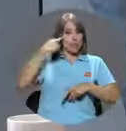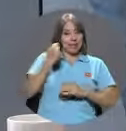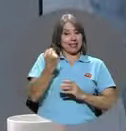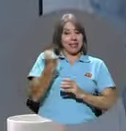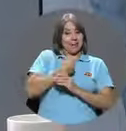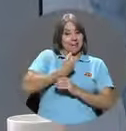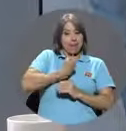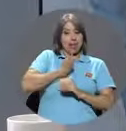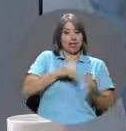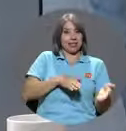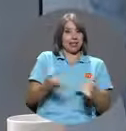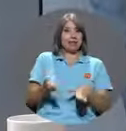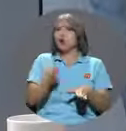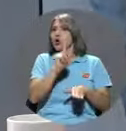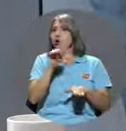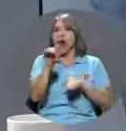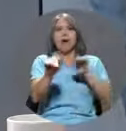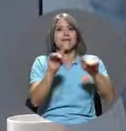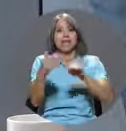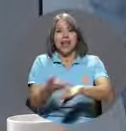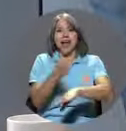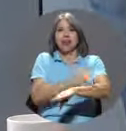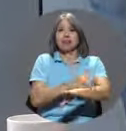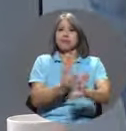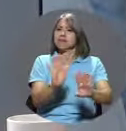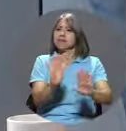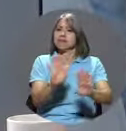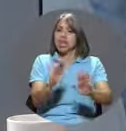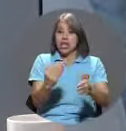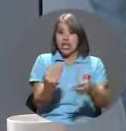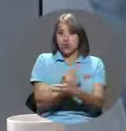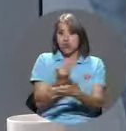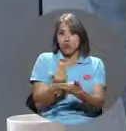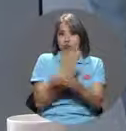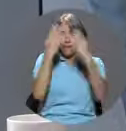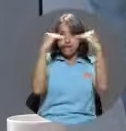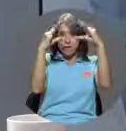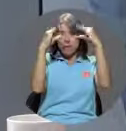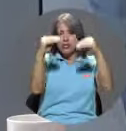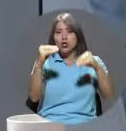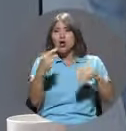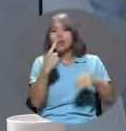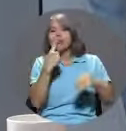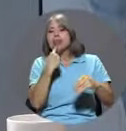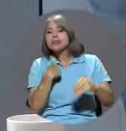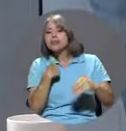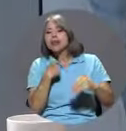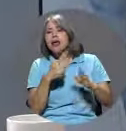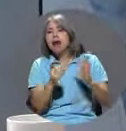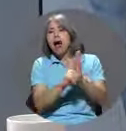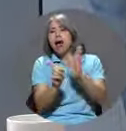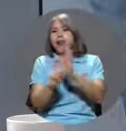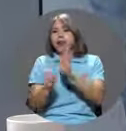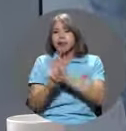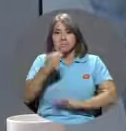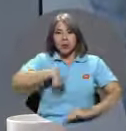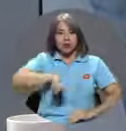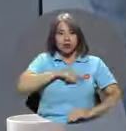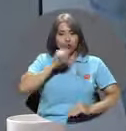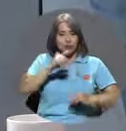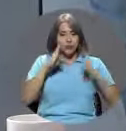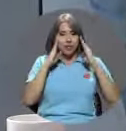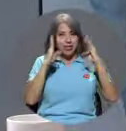no avisa, pero más bien información más reciente y nos dan algunas alertas de las